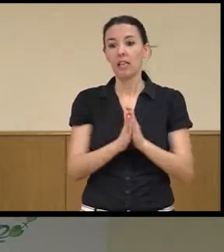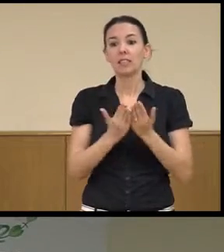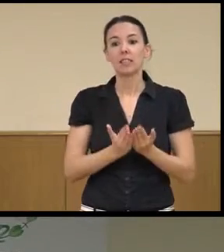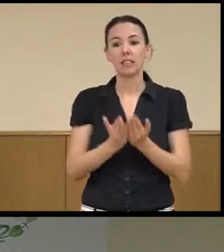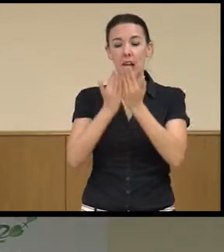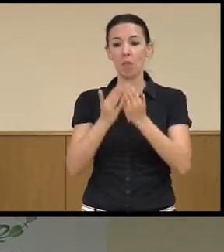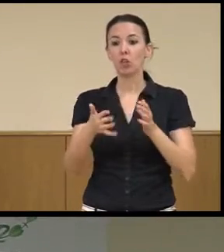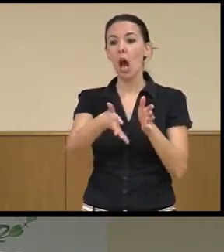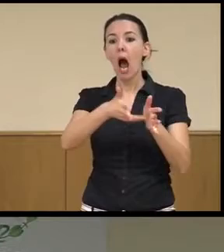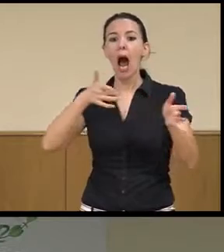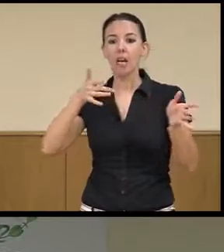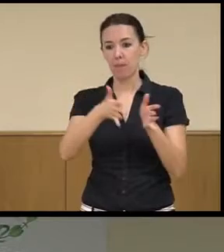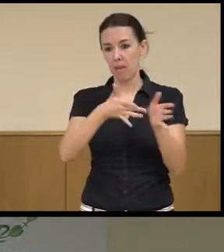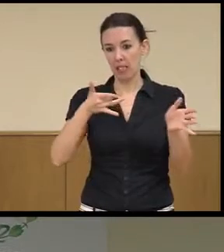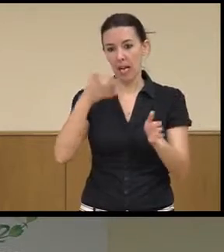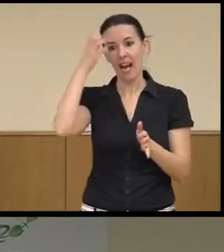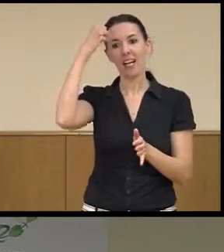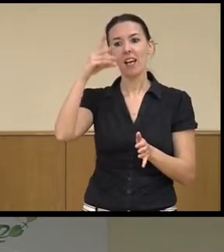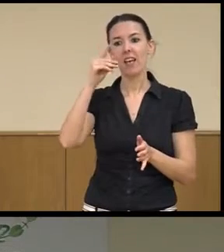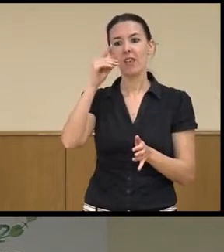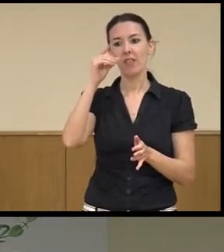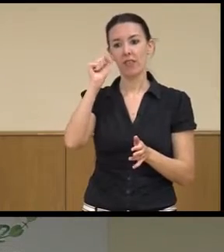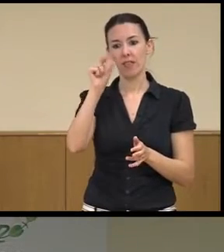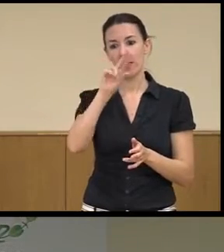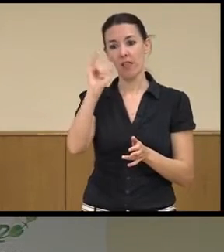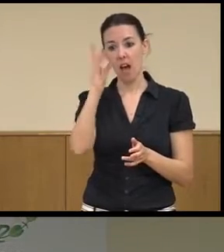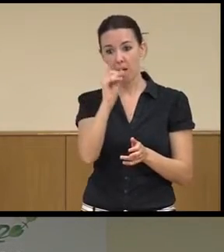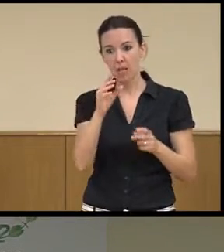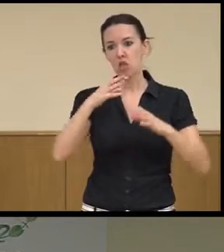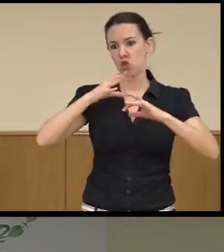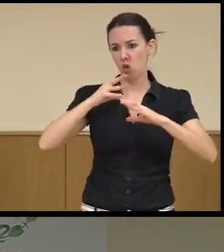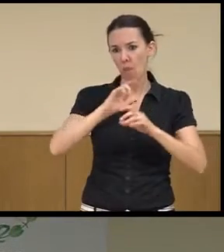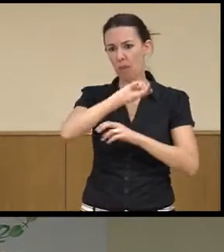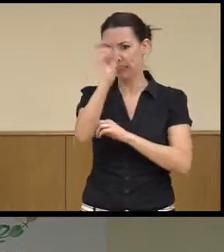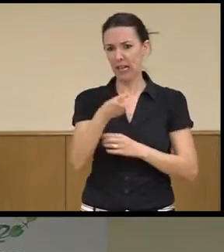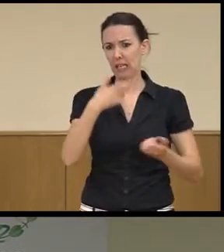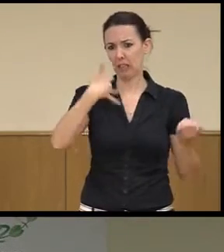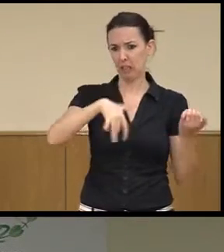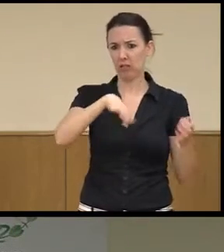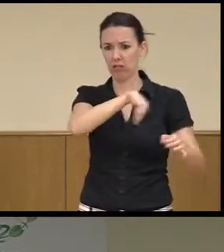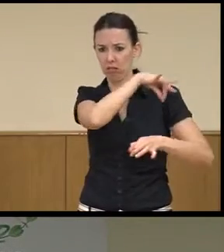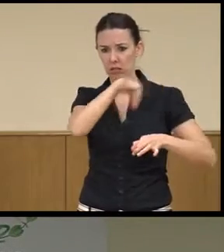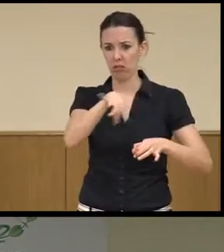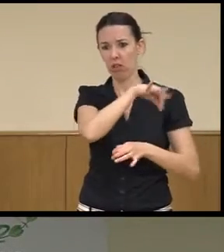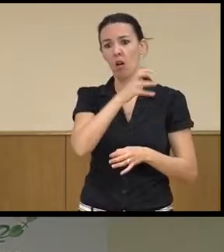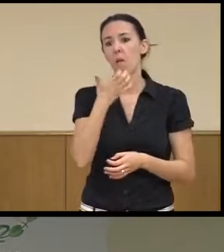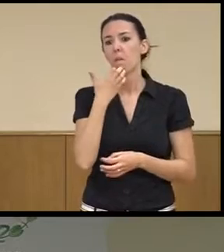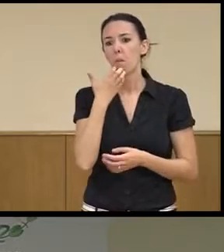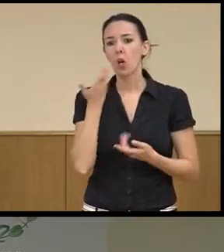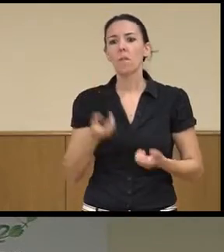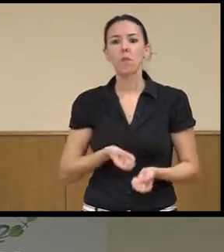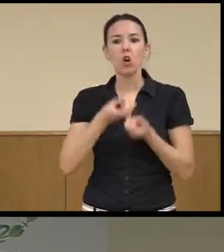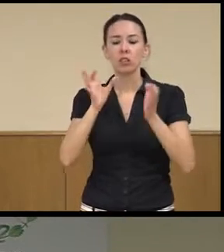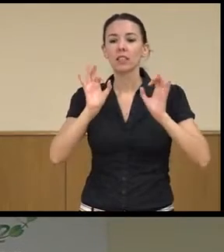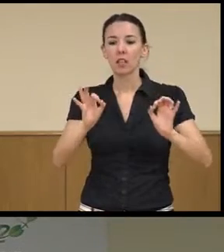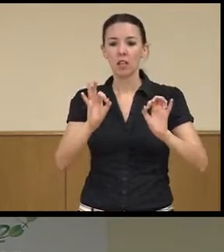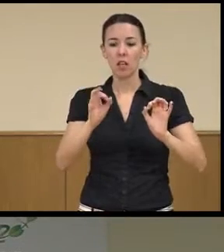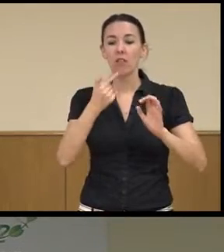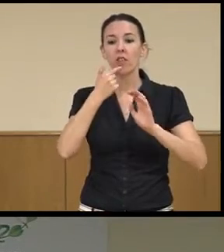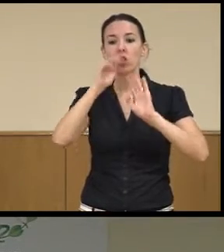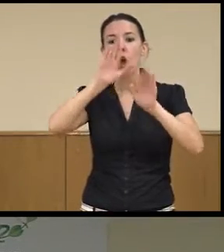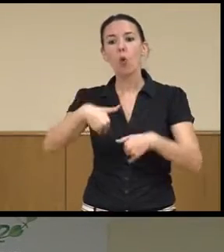el instrumento por excelencia del rey David, trompetas, cítaras, tambores, laúdes, flautas, címbalos, son, por ejemplo, expresamente citados en